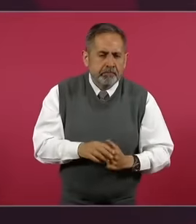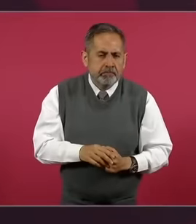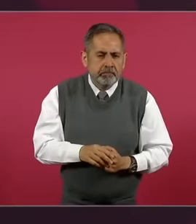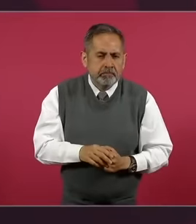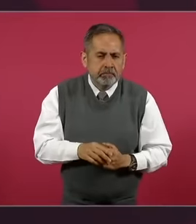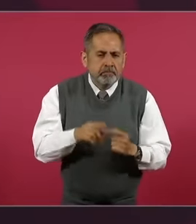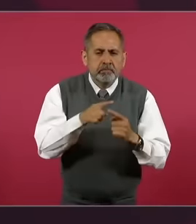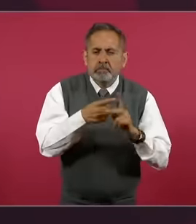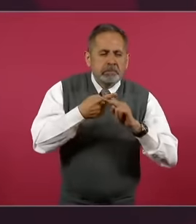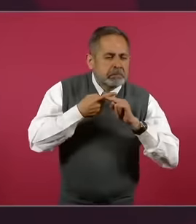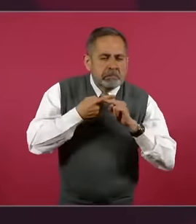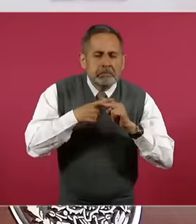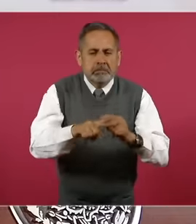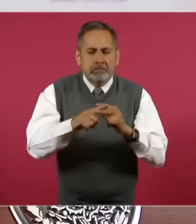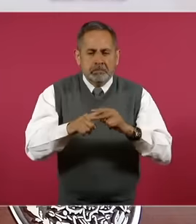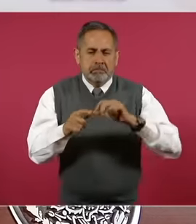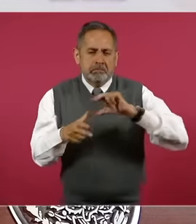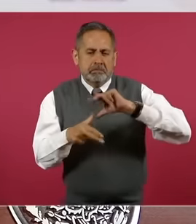cuando inició